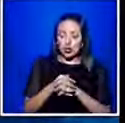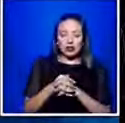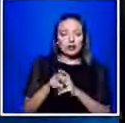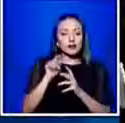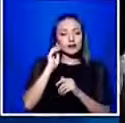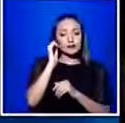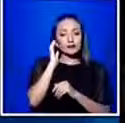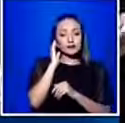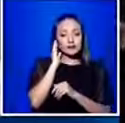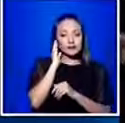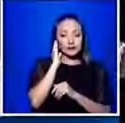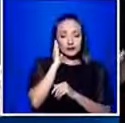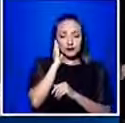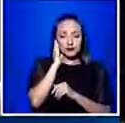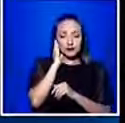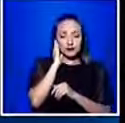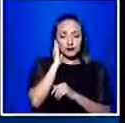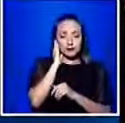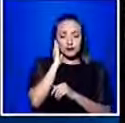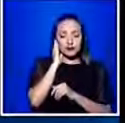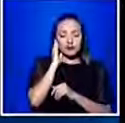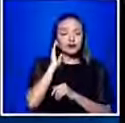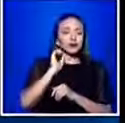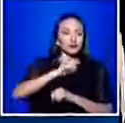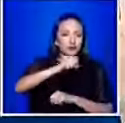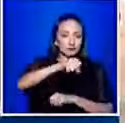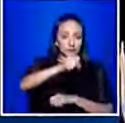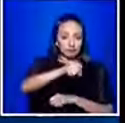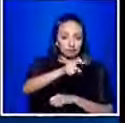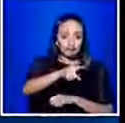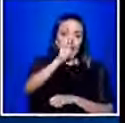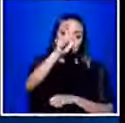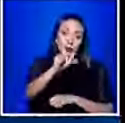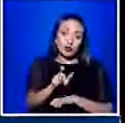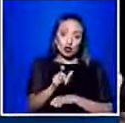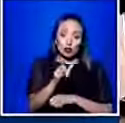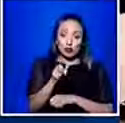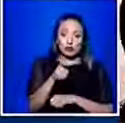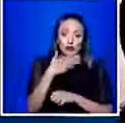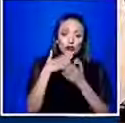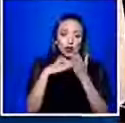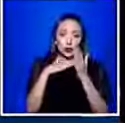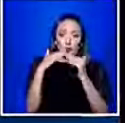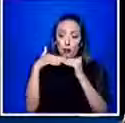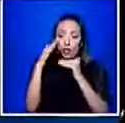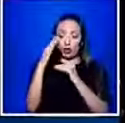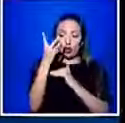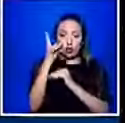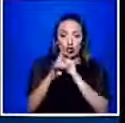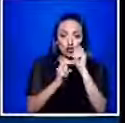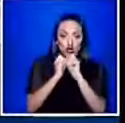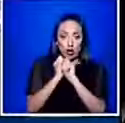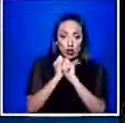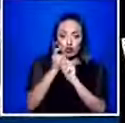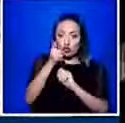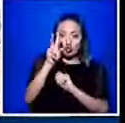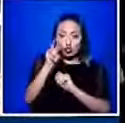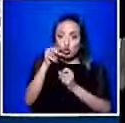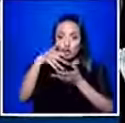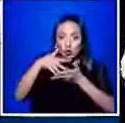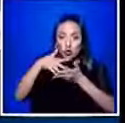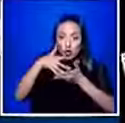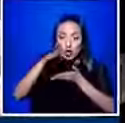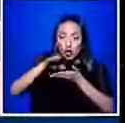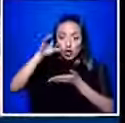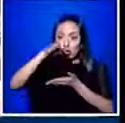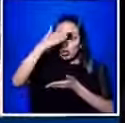han terminado el ciclo académico. Claro que sí, es importante y hacemos la invitación a cada uno y a cada una de las ciudadanas y ciudadanos